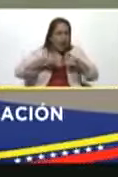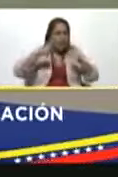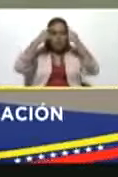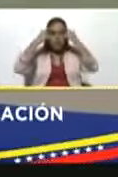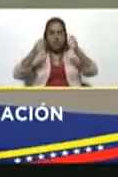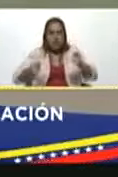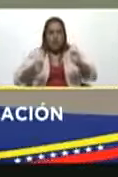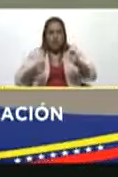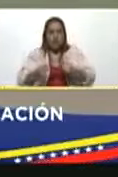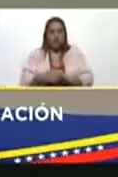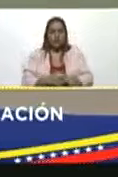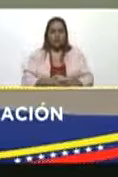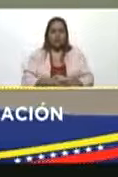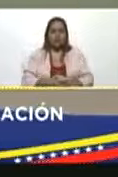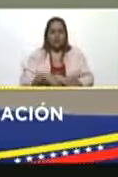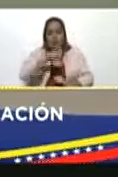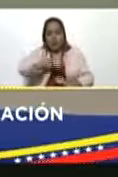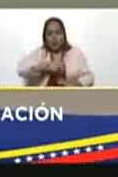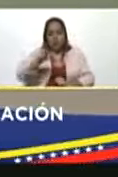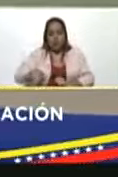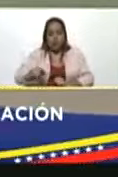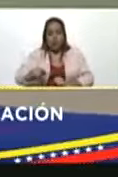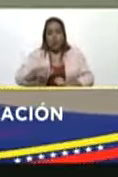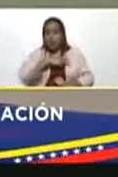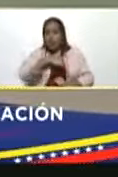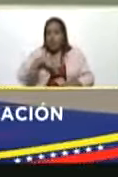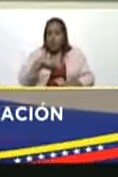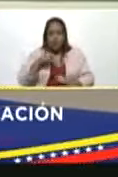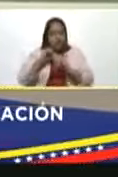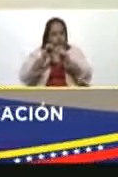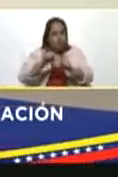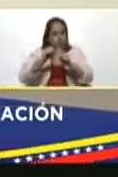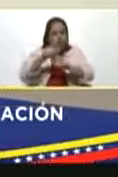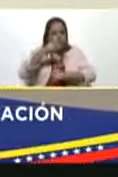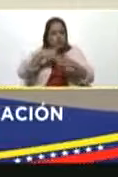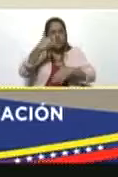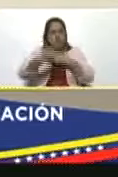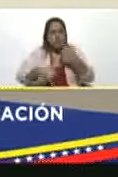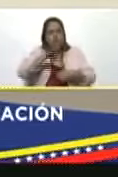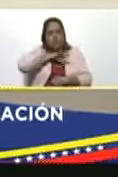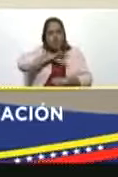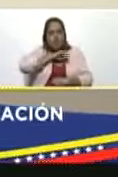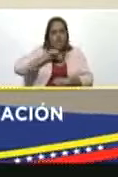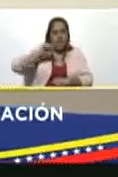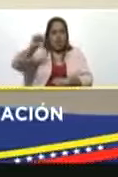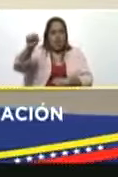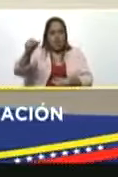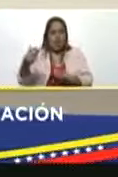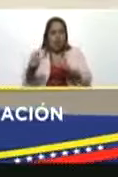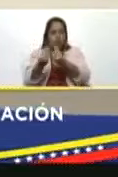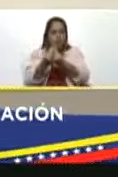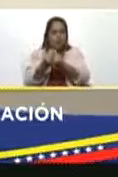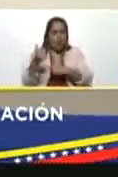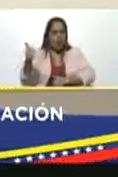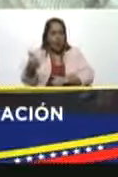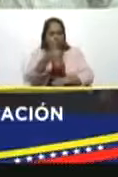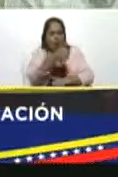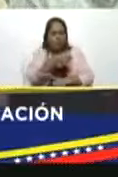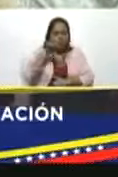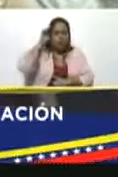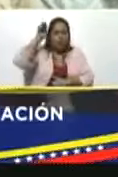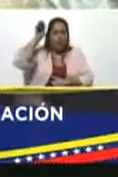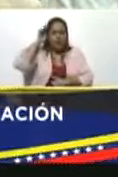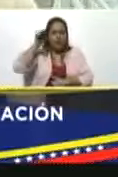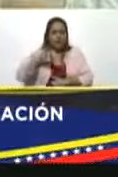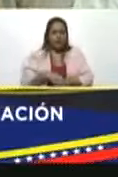profesionales de bien. Nosotros vamos a seguir su proyecto socialista de la mano de cada uno de los docentes.